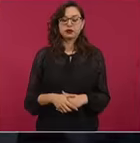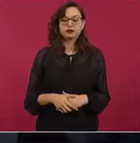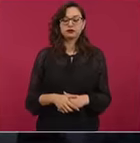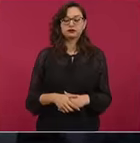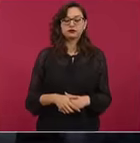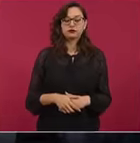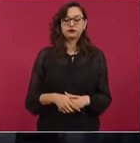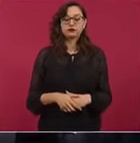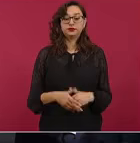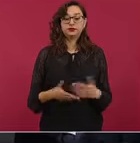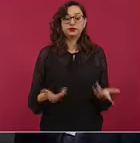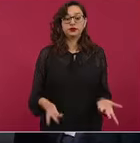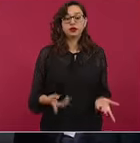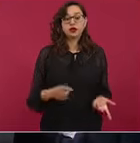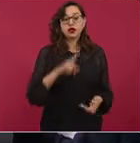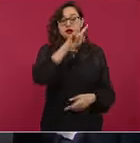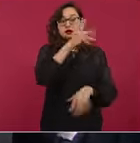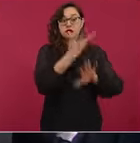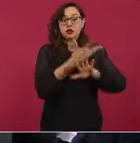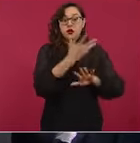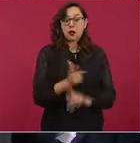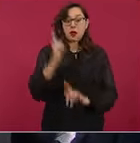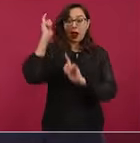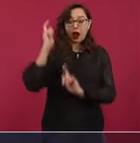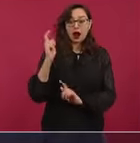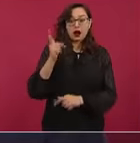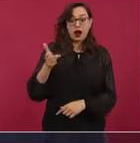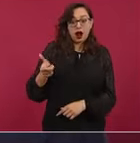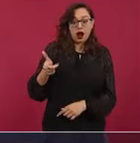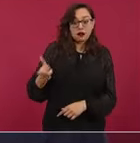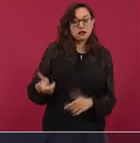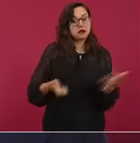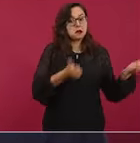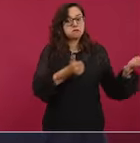que entren armas de Estados Unidos.